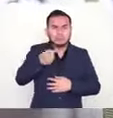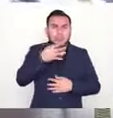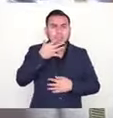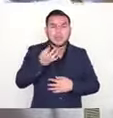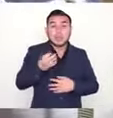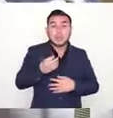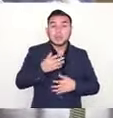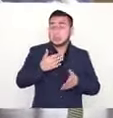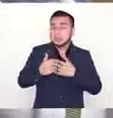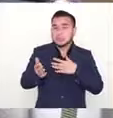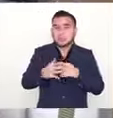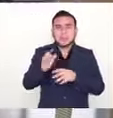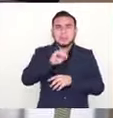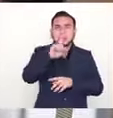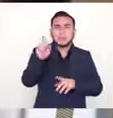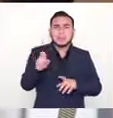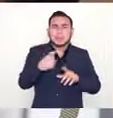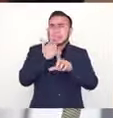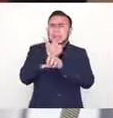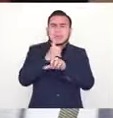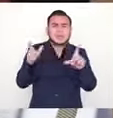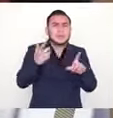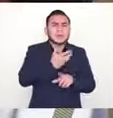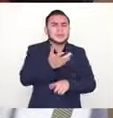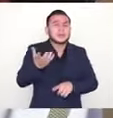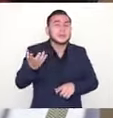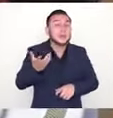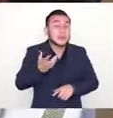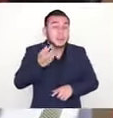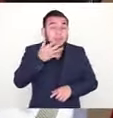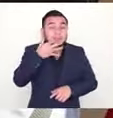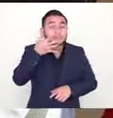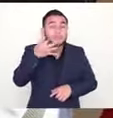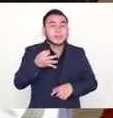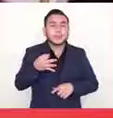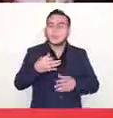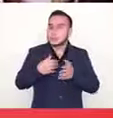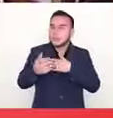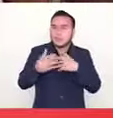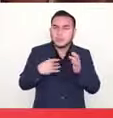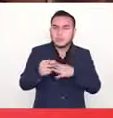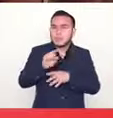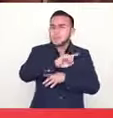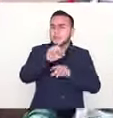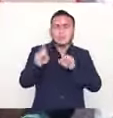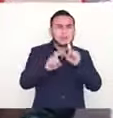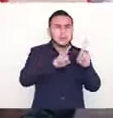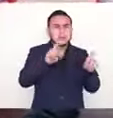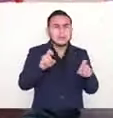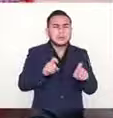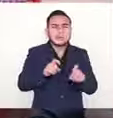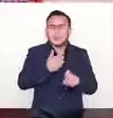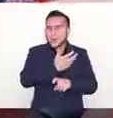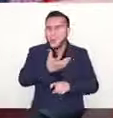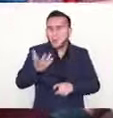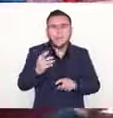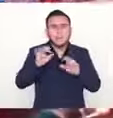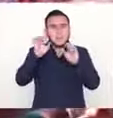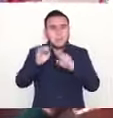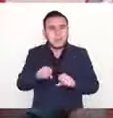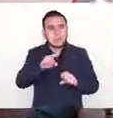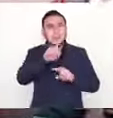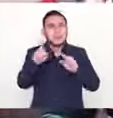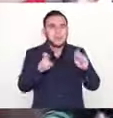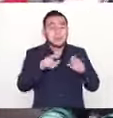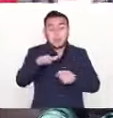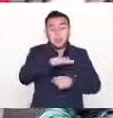que quieran el que está enfrente al que está atrás al que está castigado el que está escondido no importa que le pregunten a quien quieran cada medio oa quien quiera en la